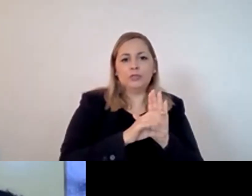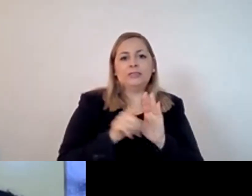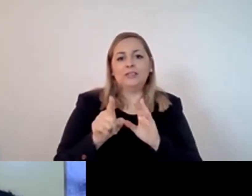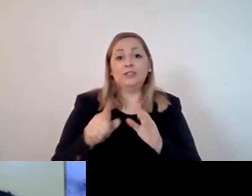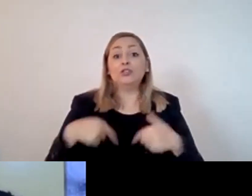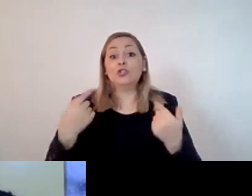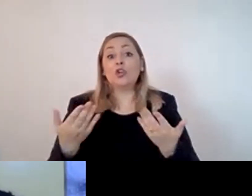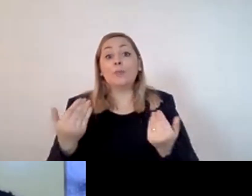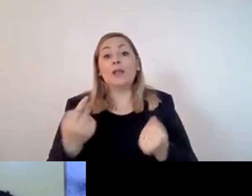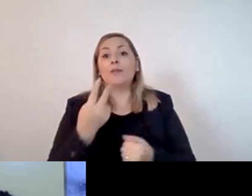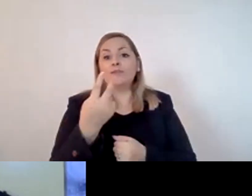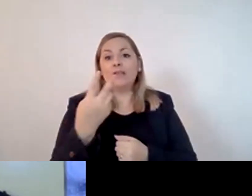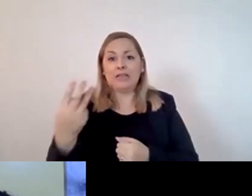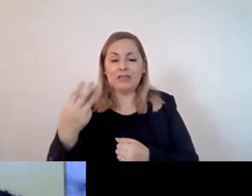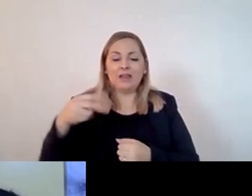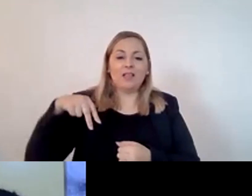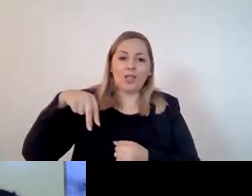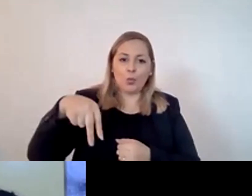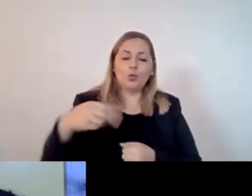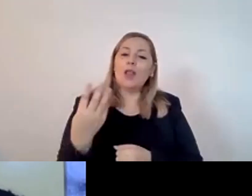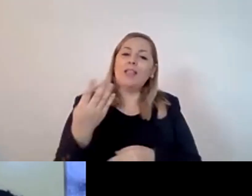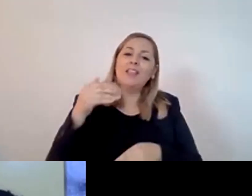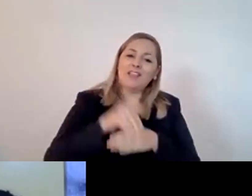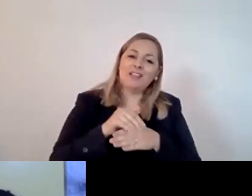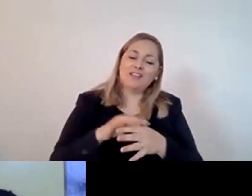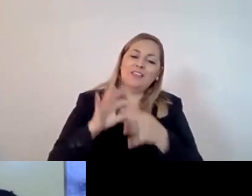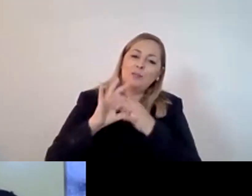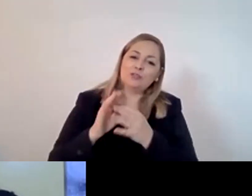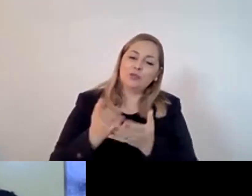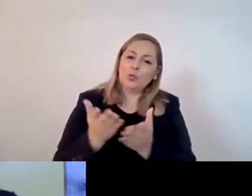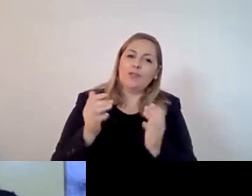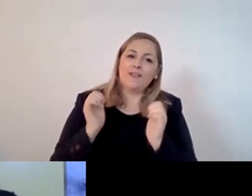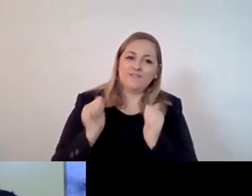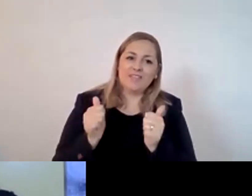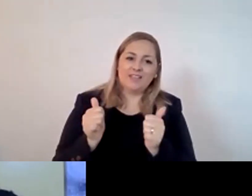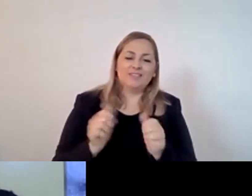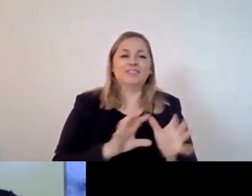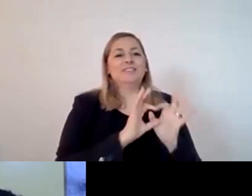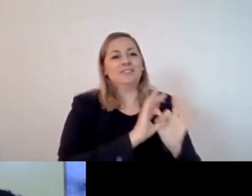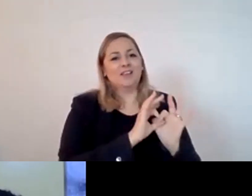esperamos el 23 de junio a las 15 horas. Muchas gracias y que estén bien. Gracias.